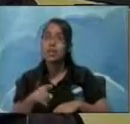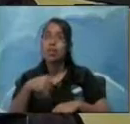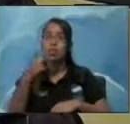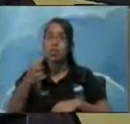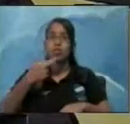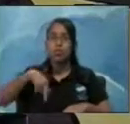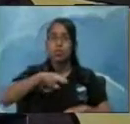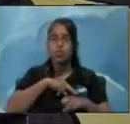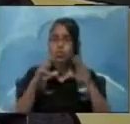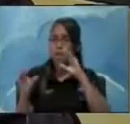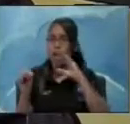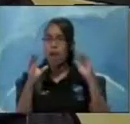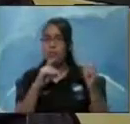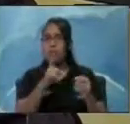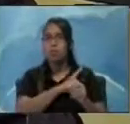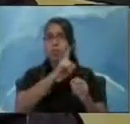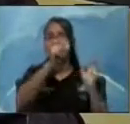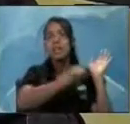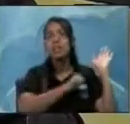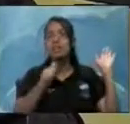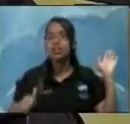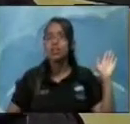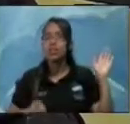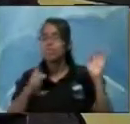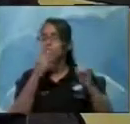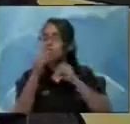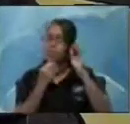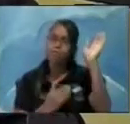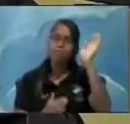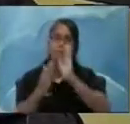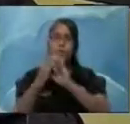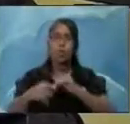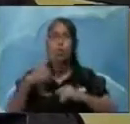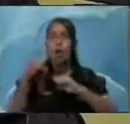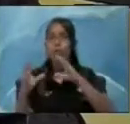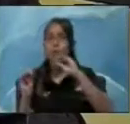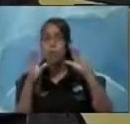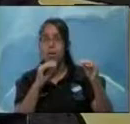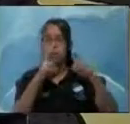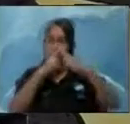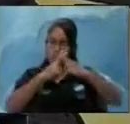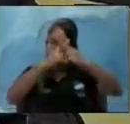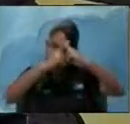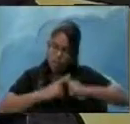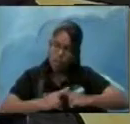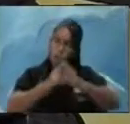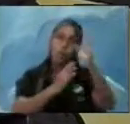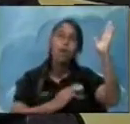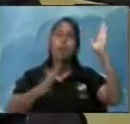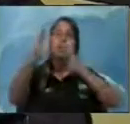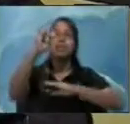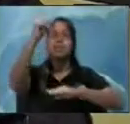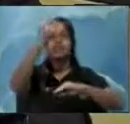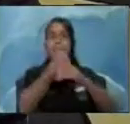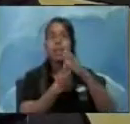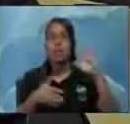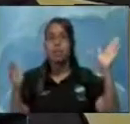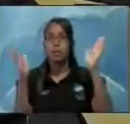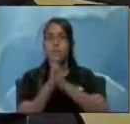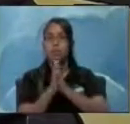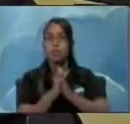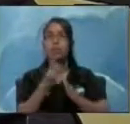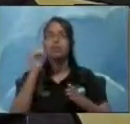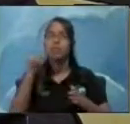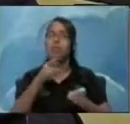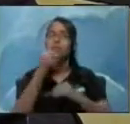hablamos de del señor el señor se hace presente cuando hablamos y honramos la presencia del espíritu santo Pues también se